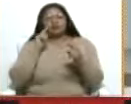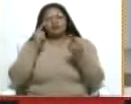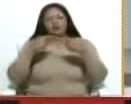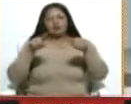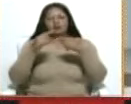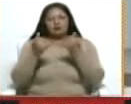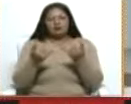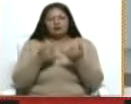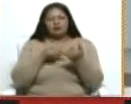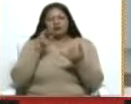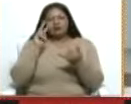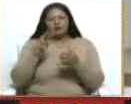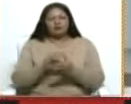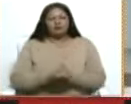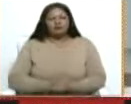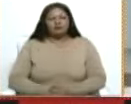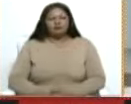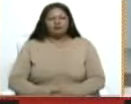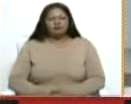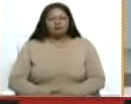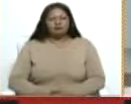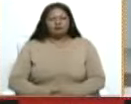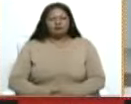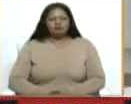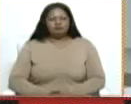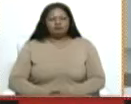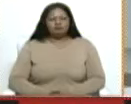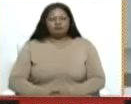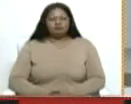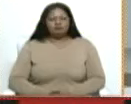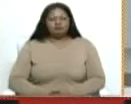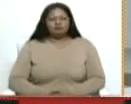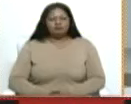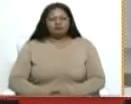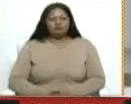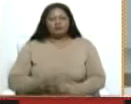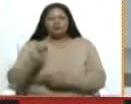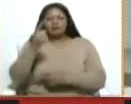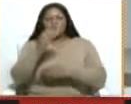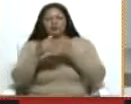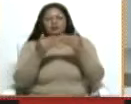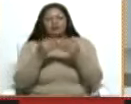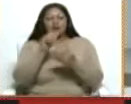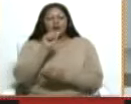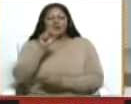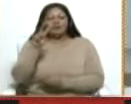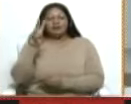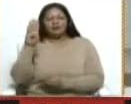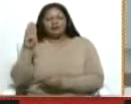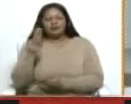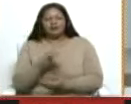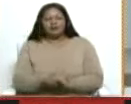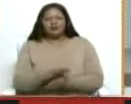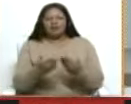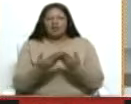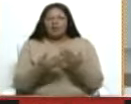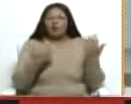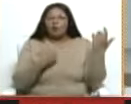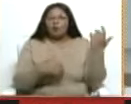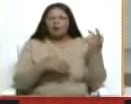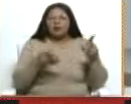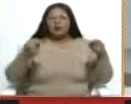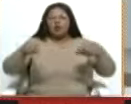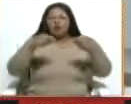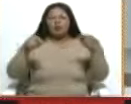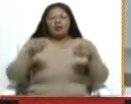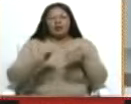en una escuela hasta enseñarle a los niños desde el principio, desde el ABC, que es un 4, qué es el joropo, qué